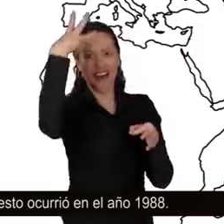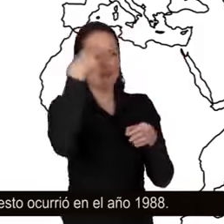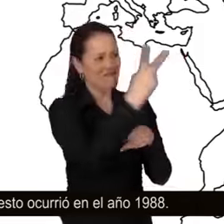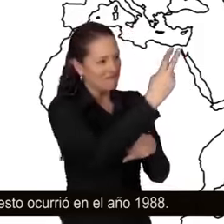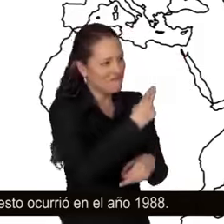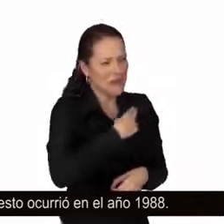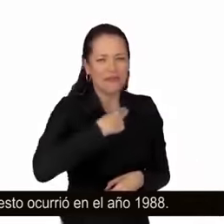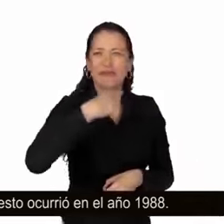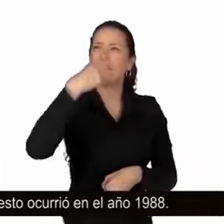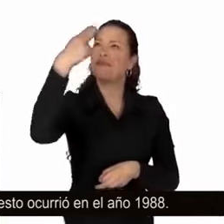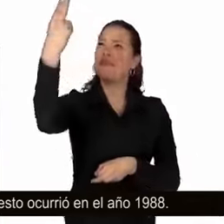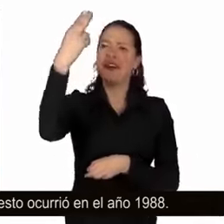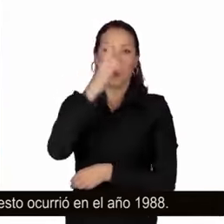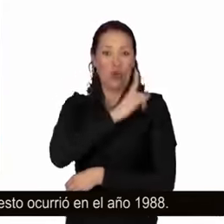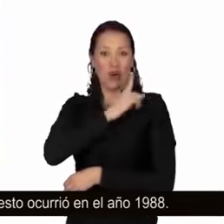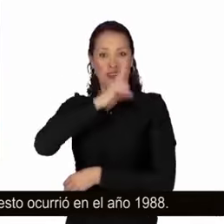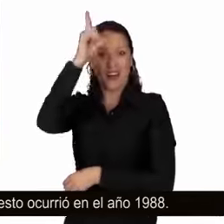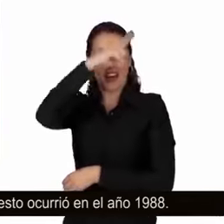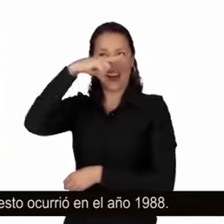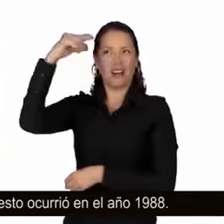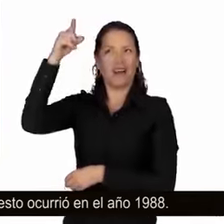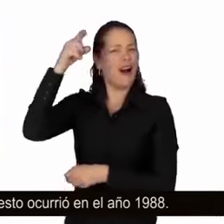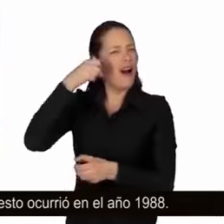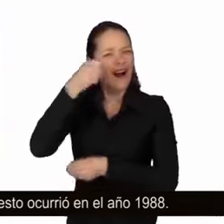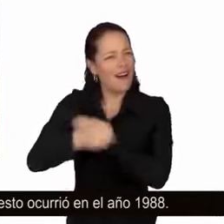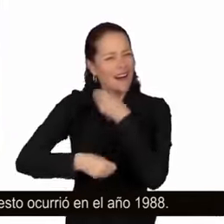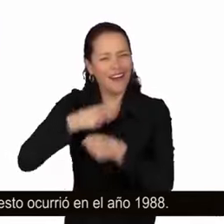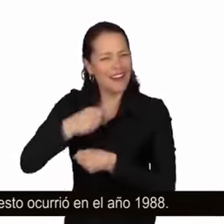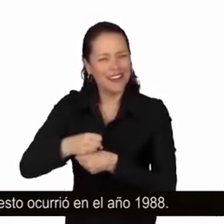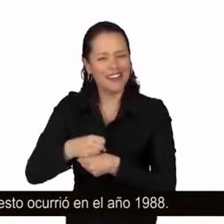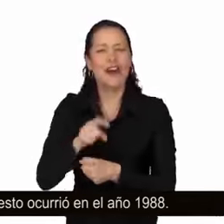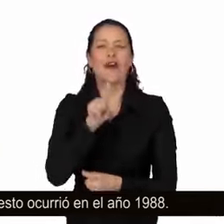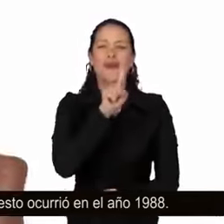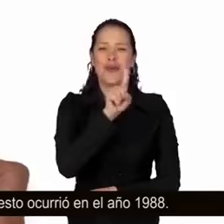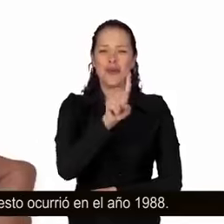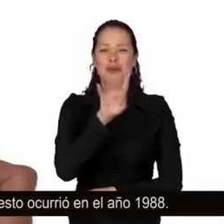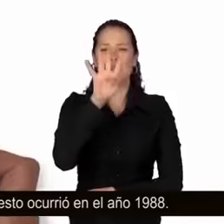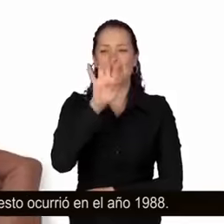Patricia. Esto ocurrió en el año de 1988.